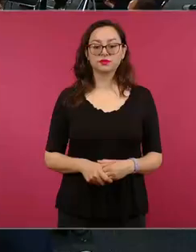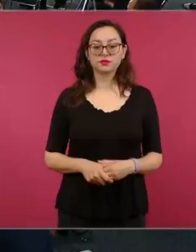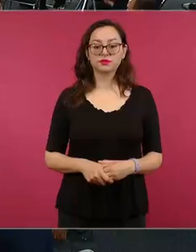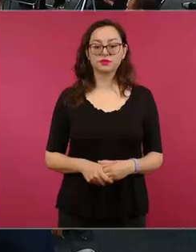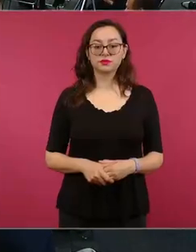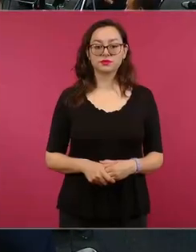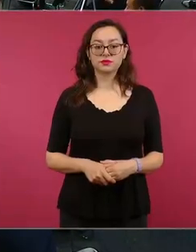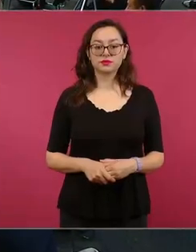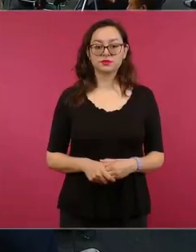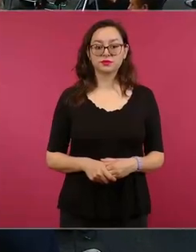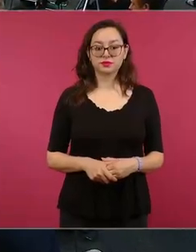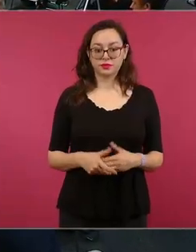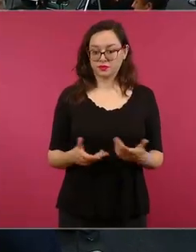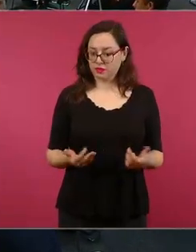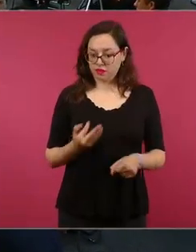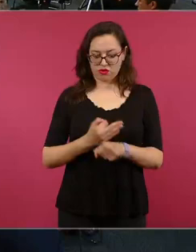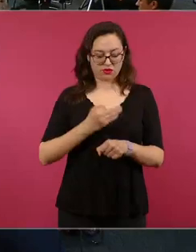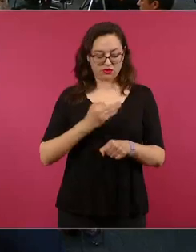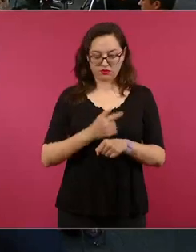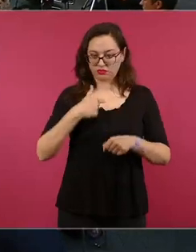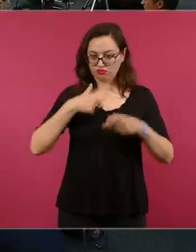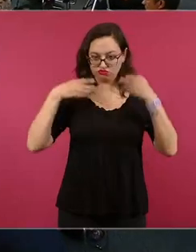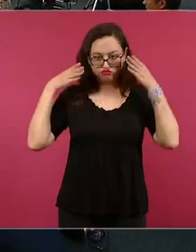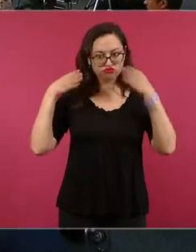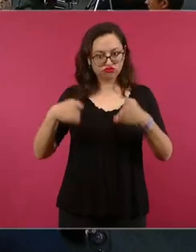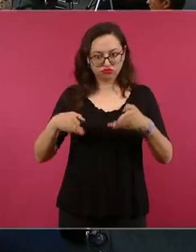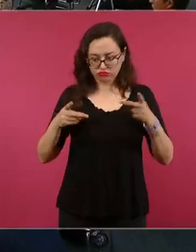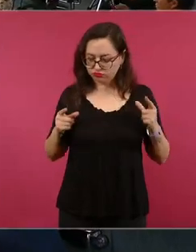Entonces, todo este tiempo lo estoy dedicando a eso,